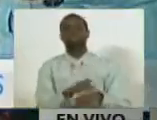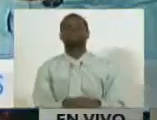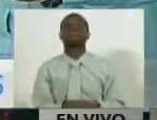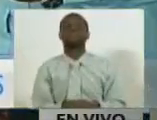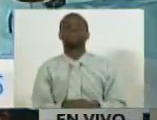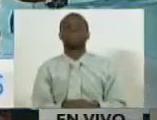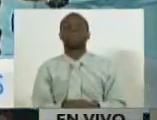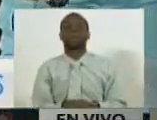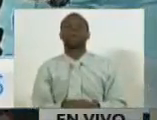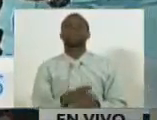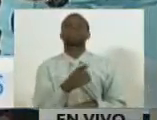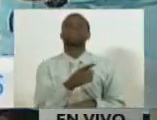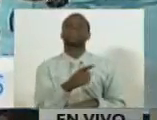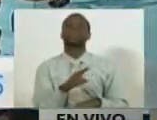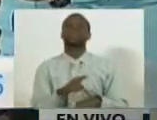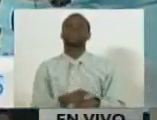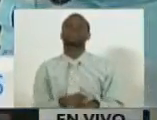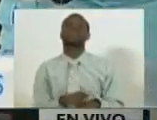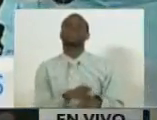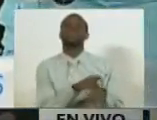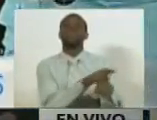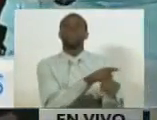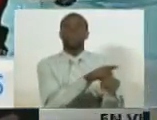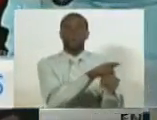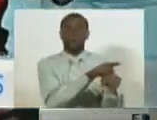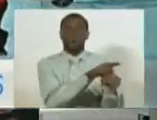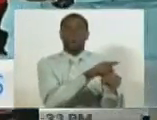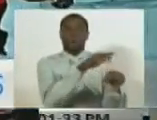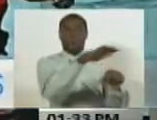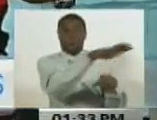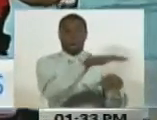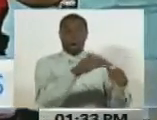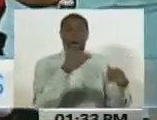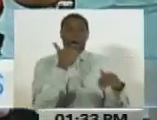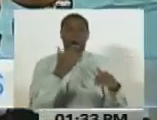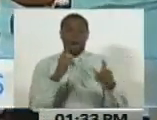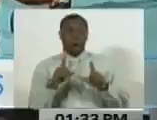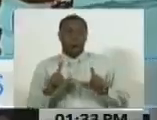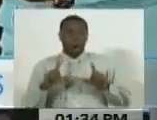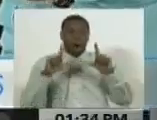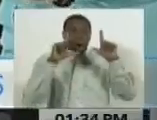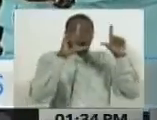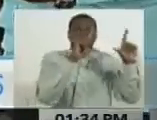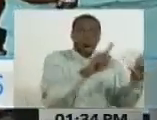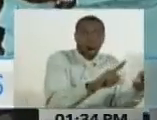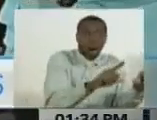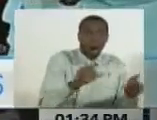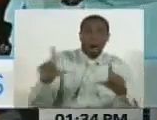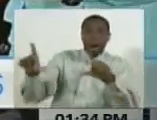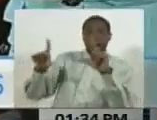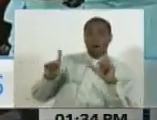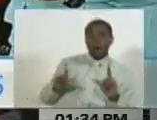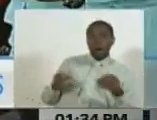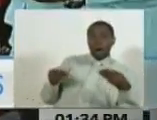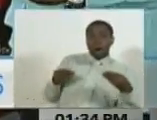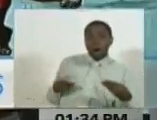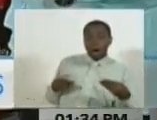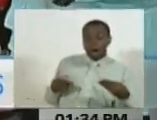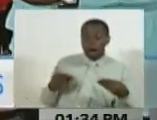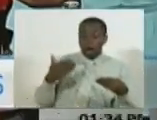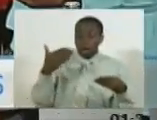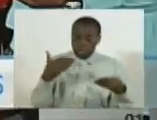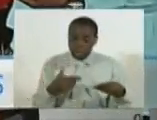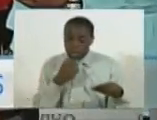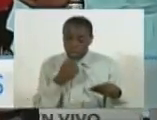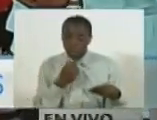Berbesí, me da mucha felicidad entregarte a ti, así como a través de